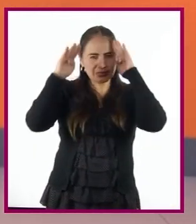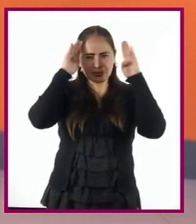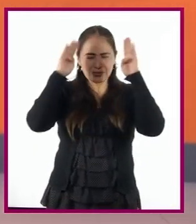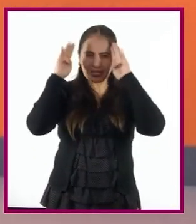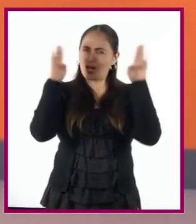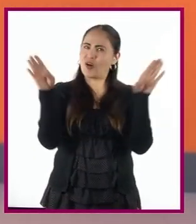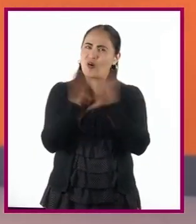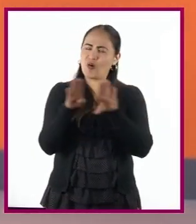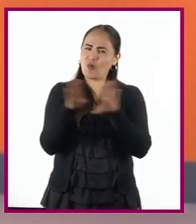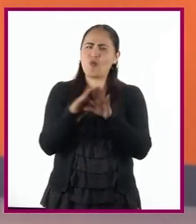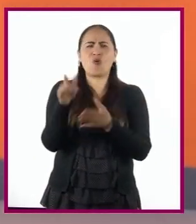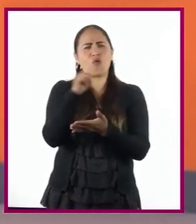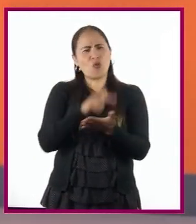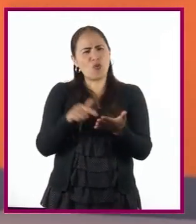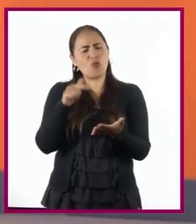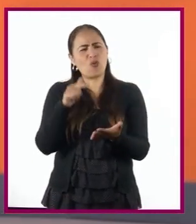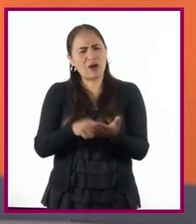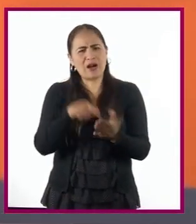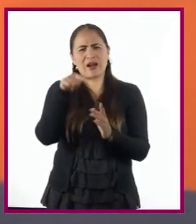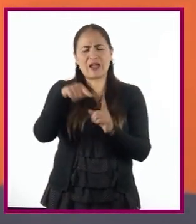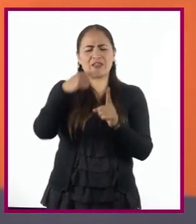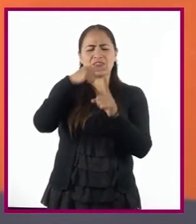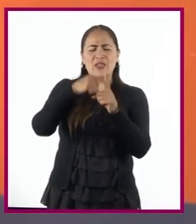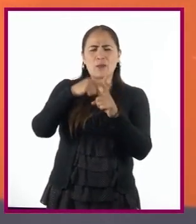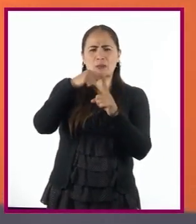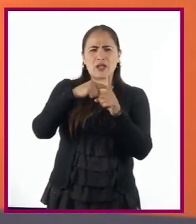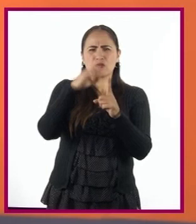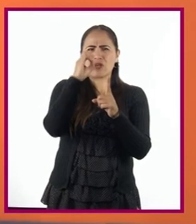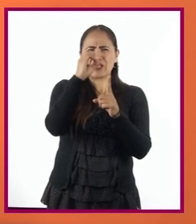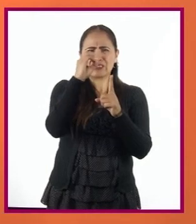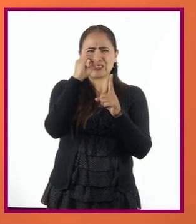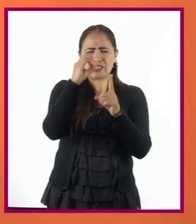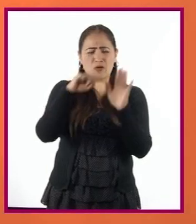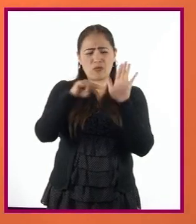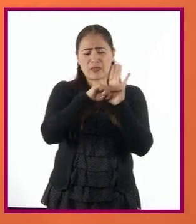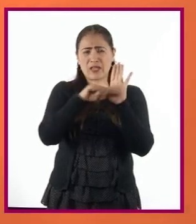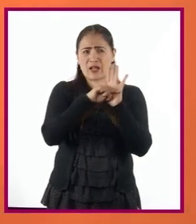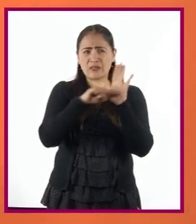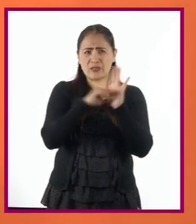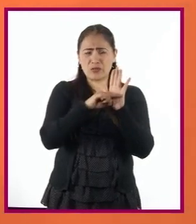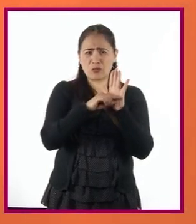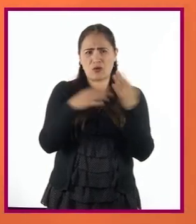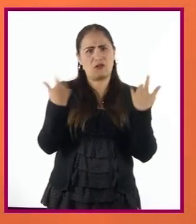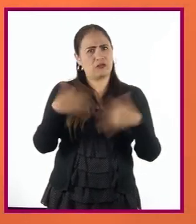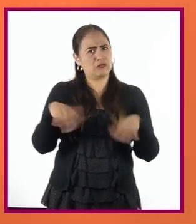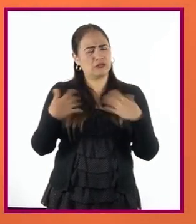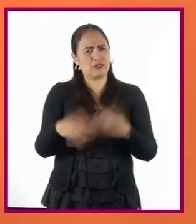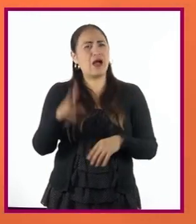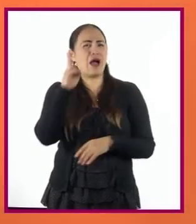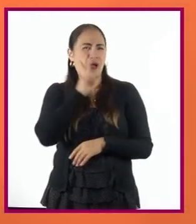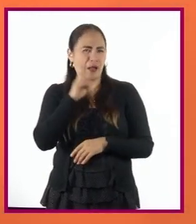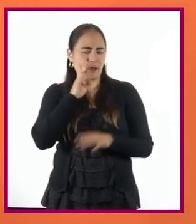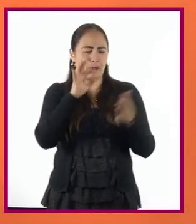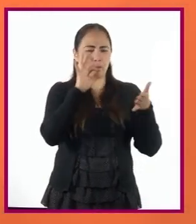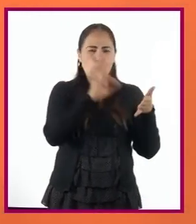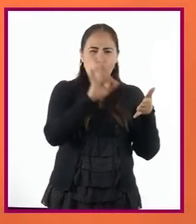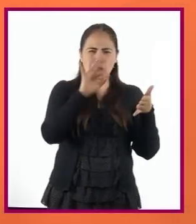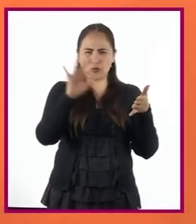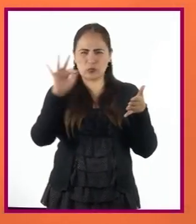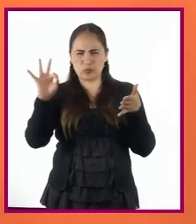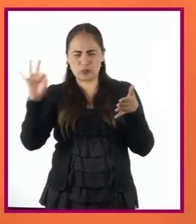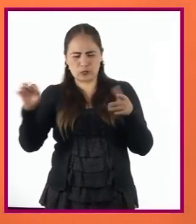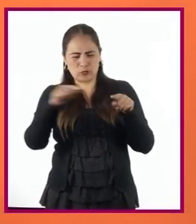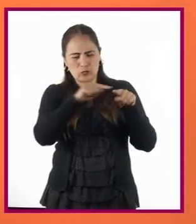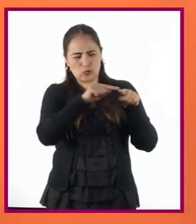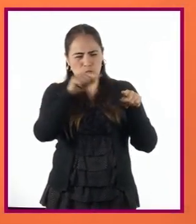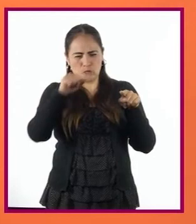de un lugar en el que hay temperaturas bajo 0 grados Celsius? Veamos una gráfica de línea que contenga